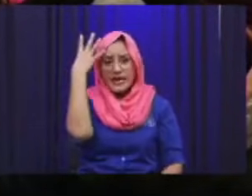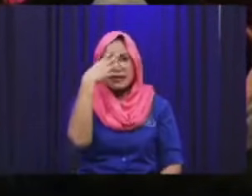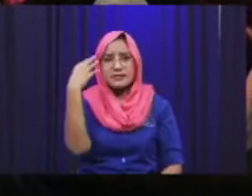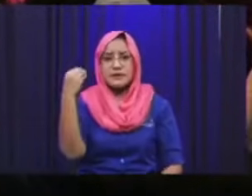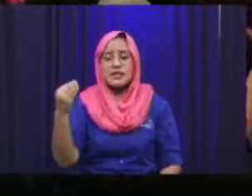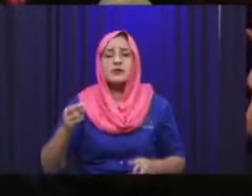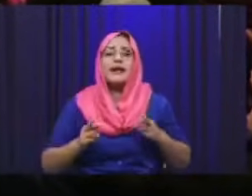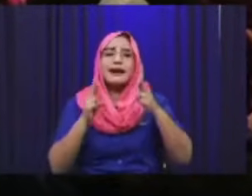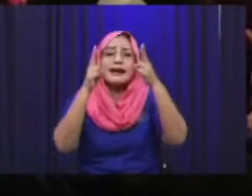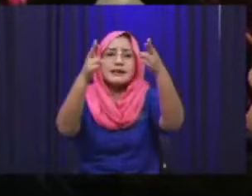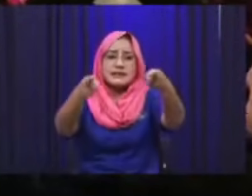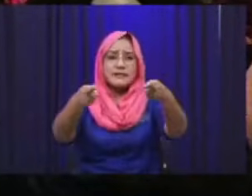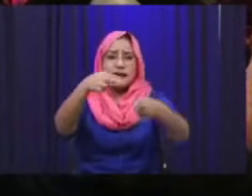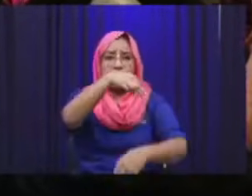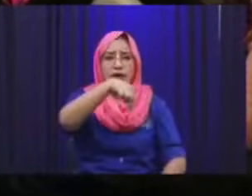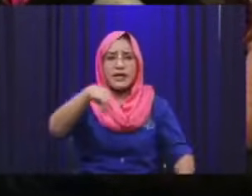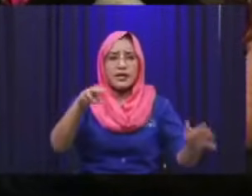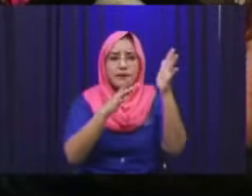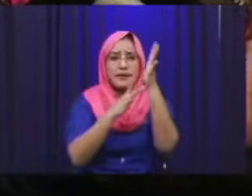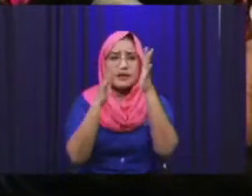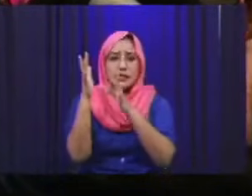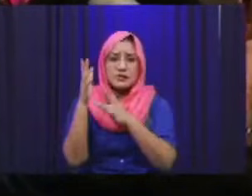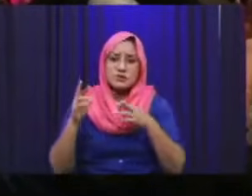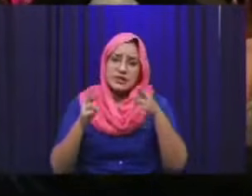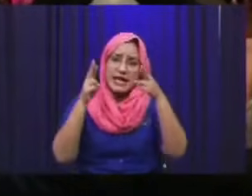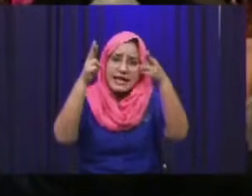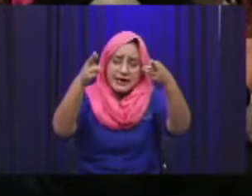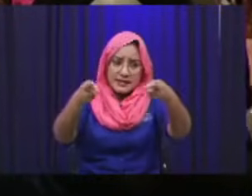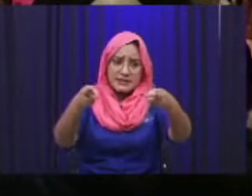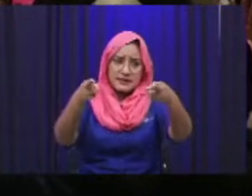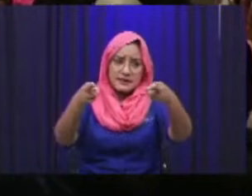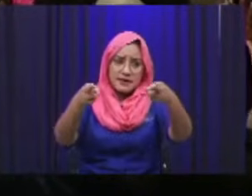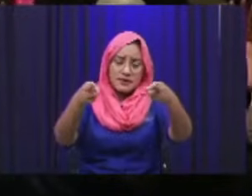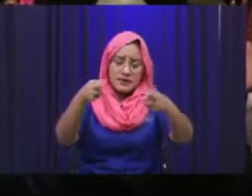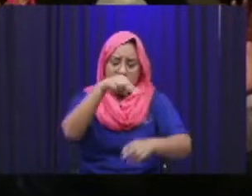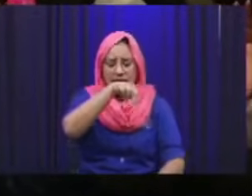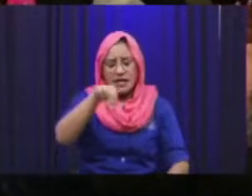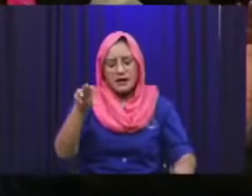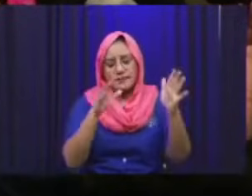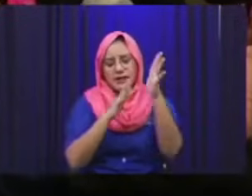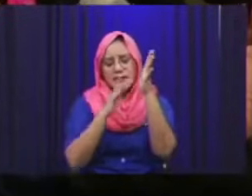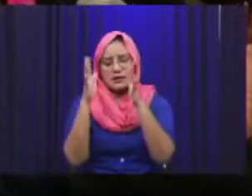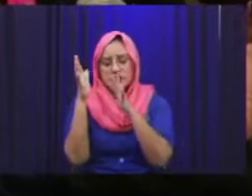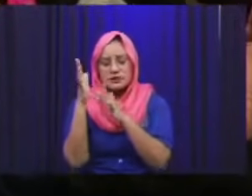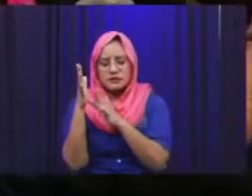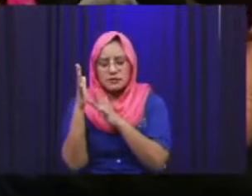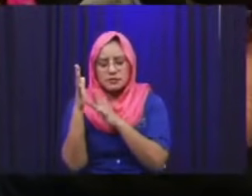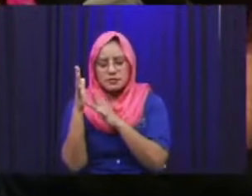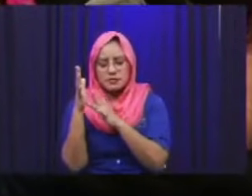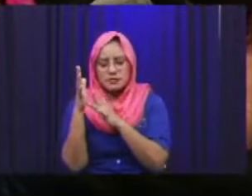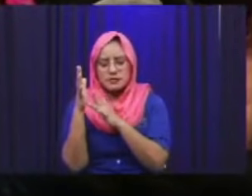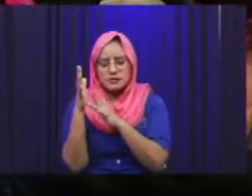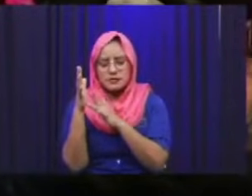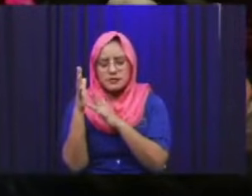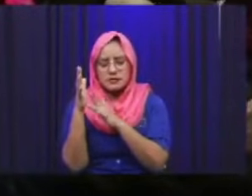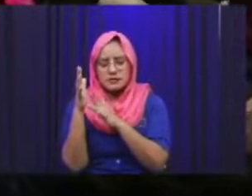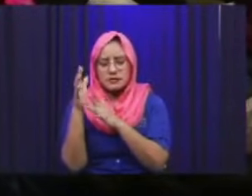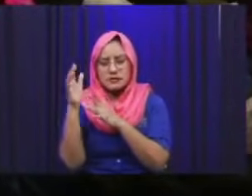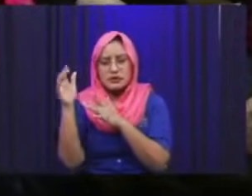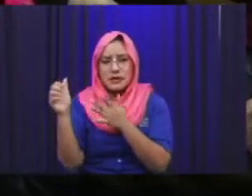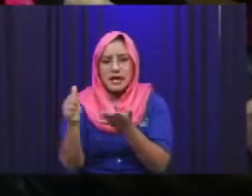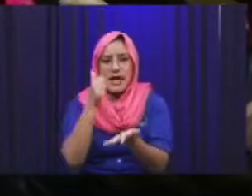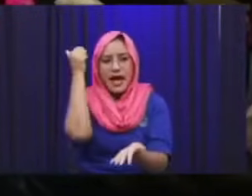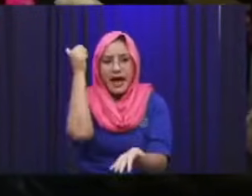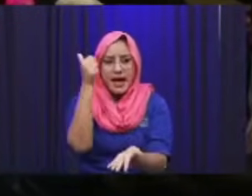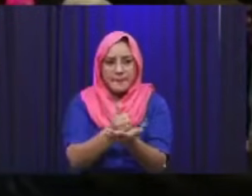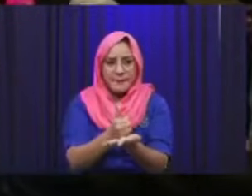recibe lo recibe lo en el nombre jesús hay alguien que se